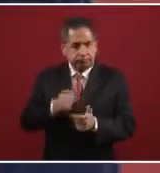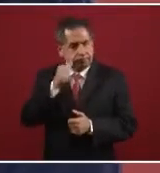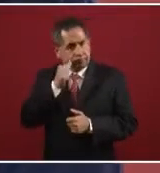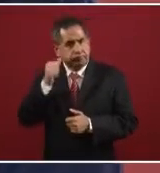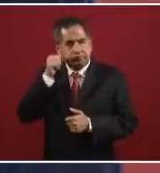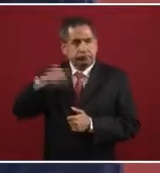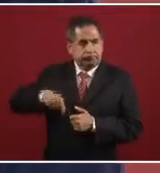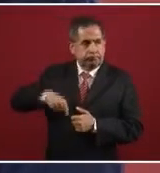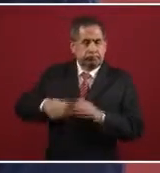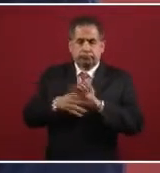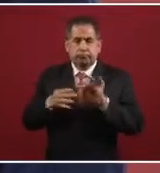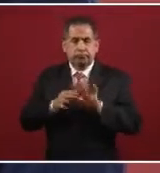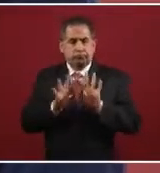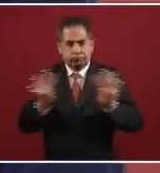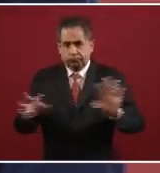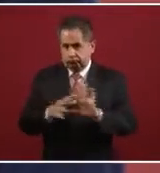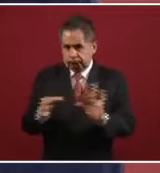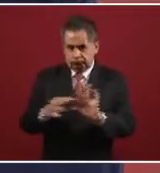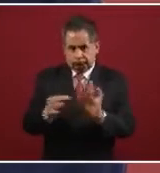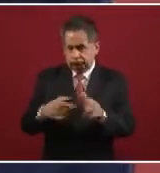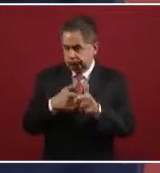ayer. Y yo estoy